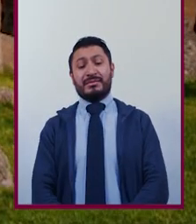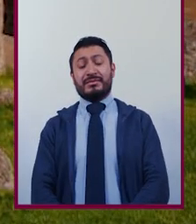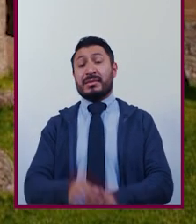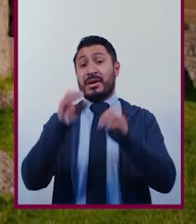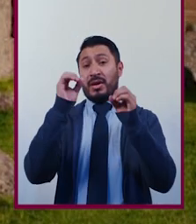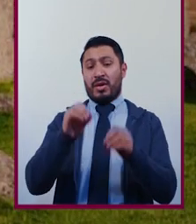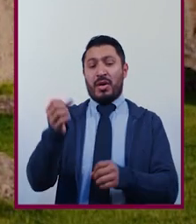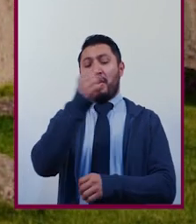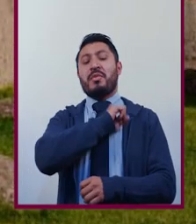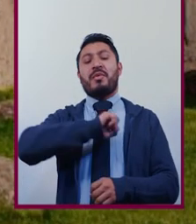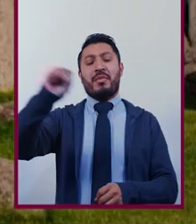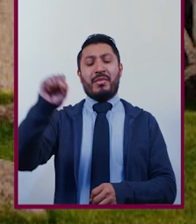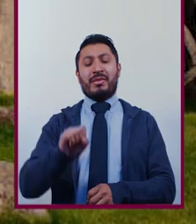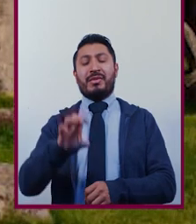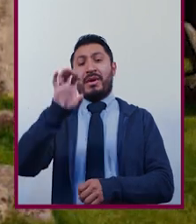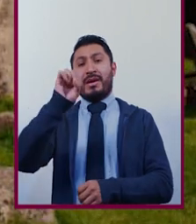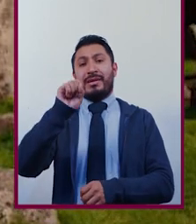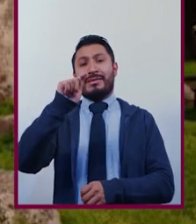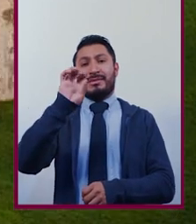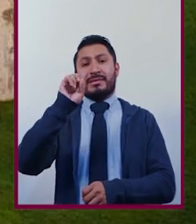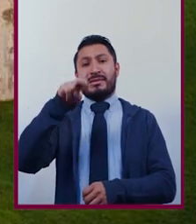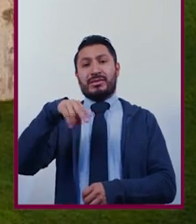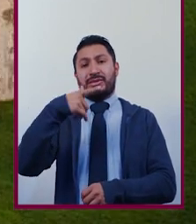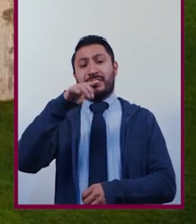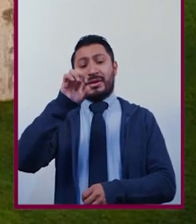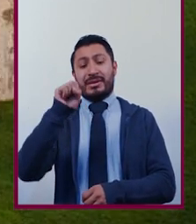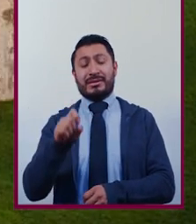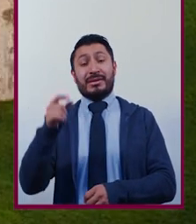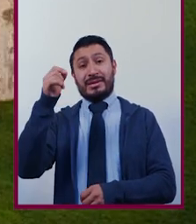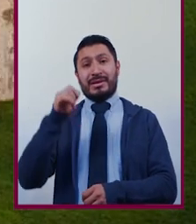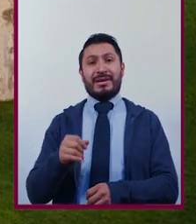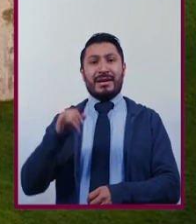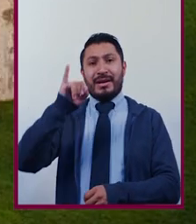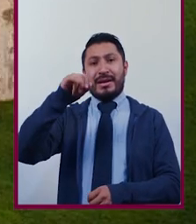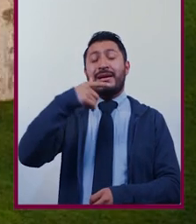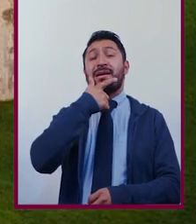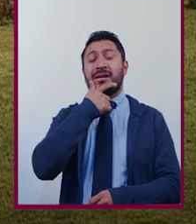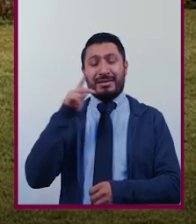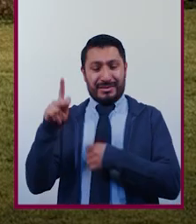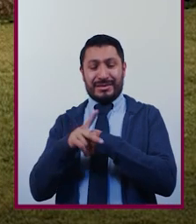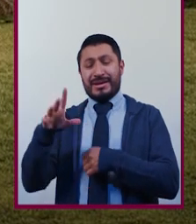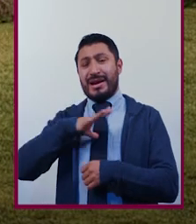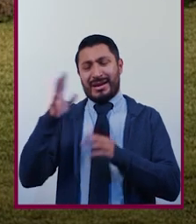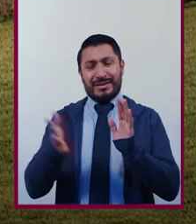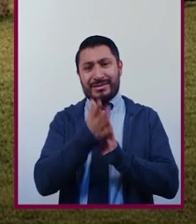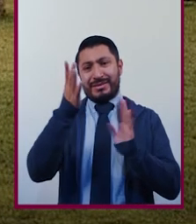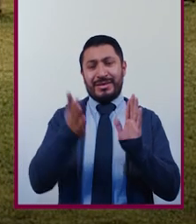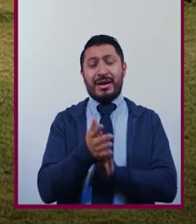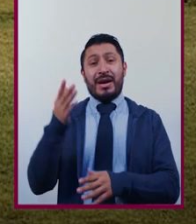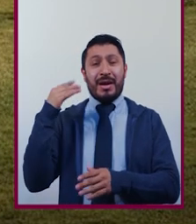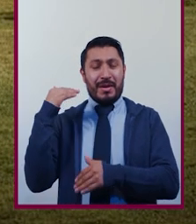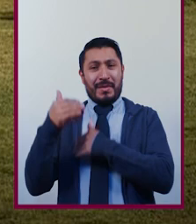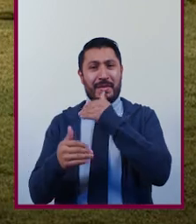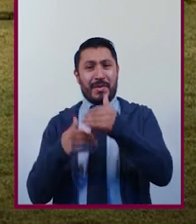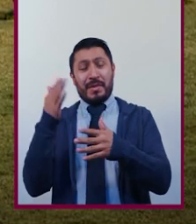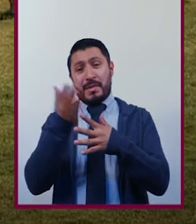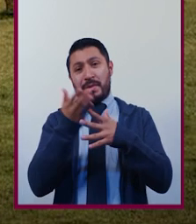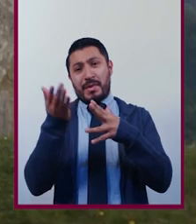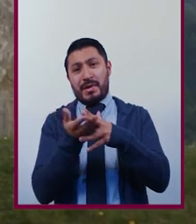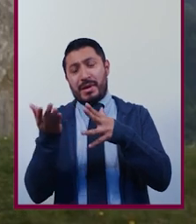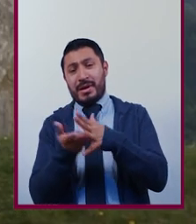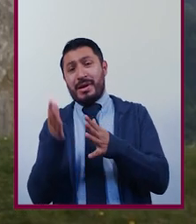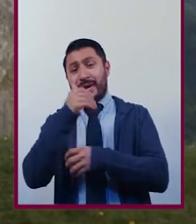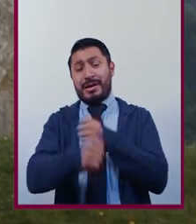o el muy famoso de Stonehenge en Inglaterra. De este último sabemos que se construyó a lo largo de varias etapas entre los